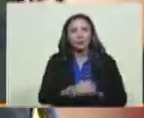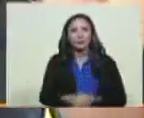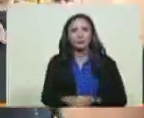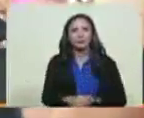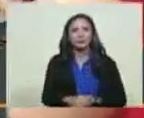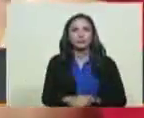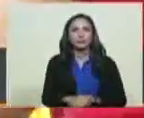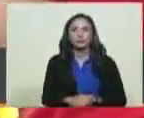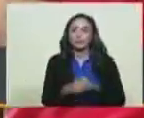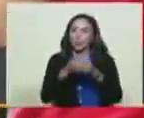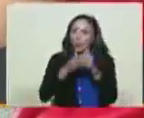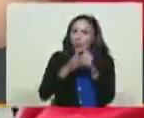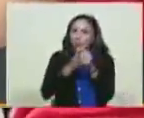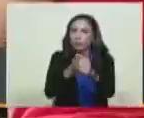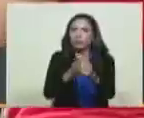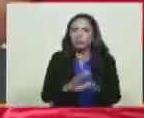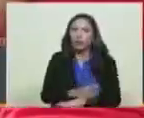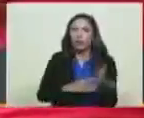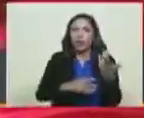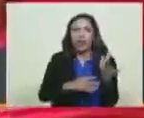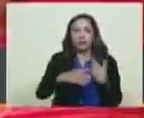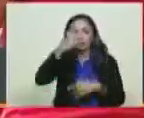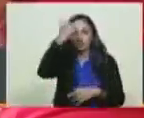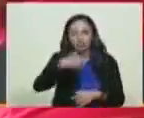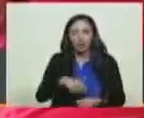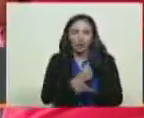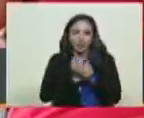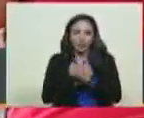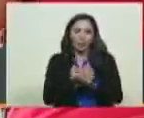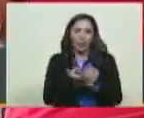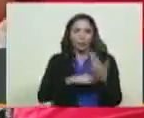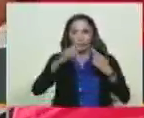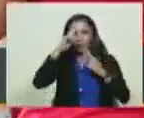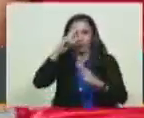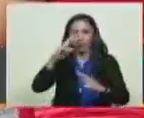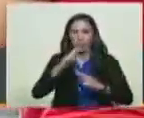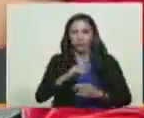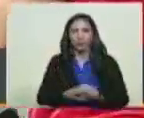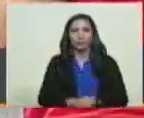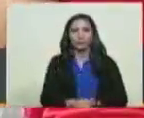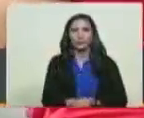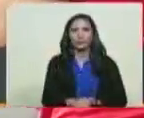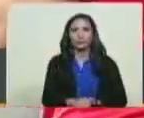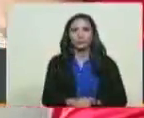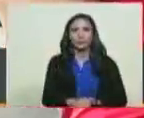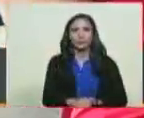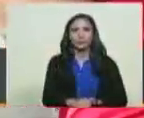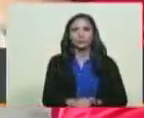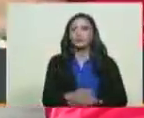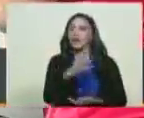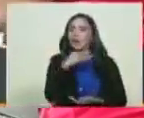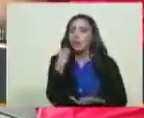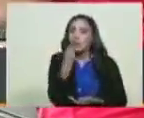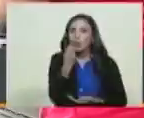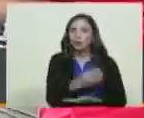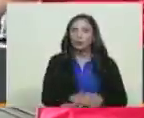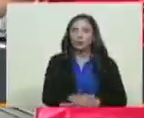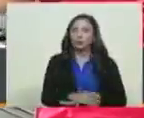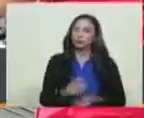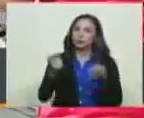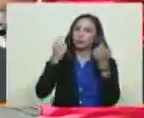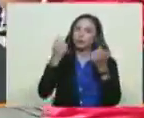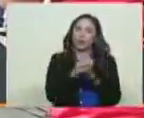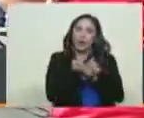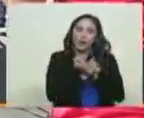irnos por los caminos de dignidad y amor y de formación a una juventud que se formó al